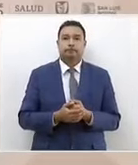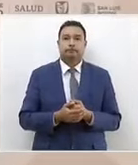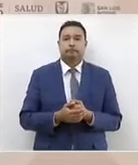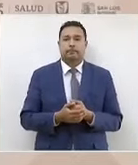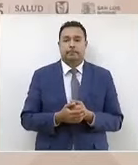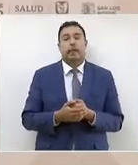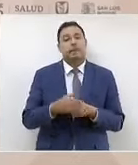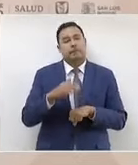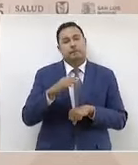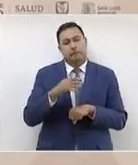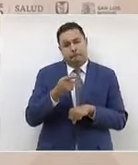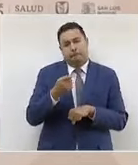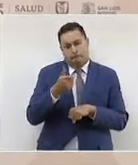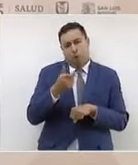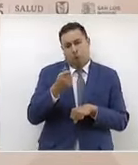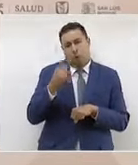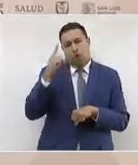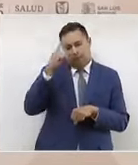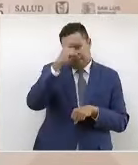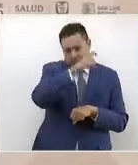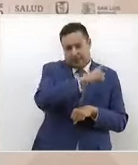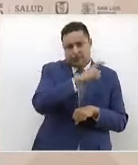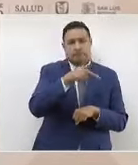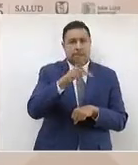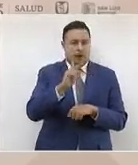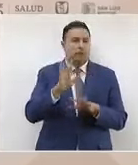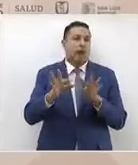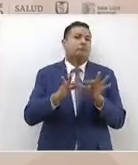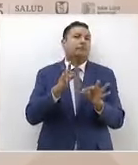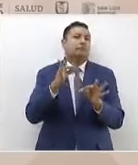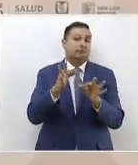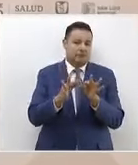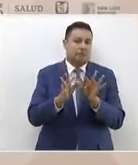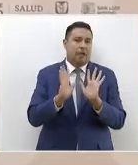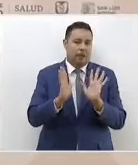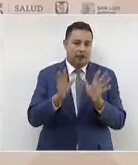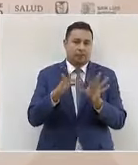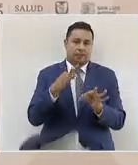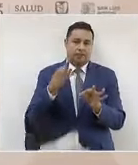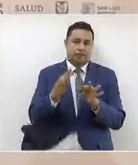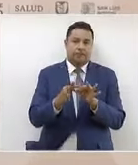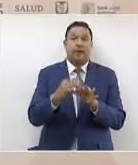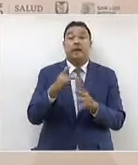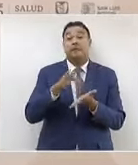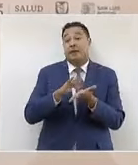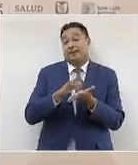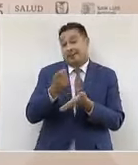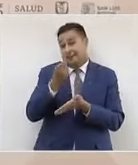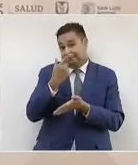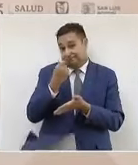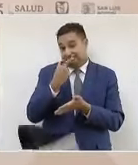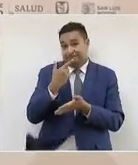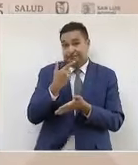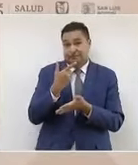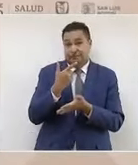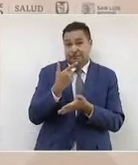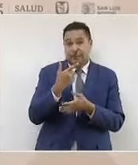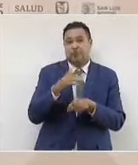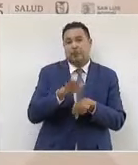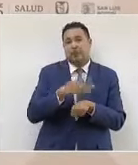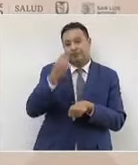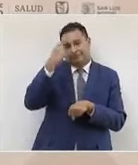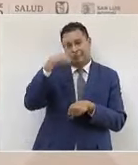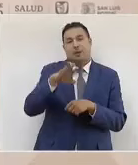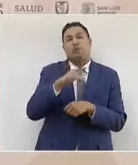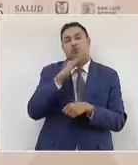nos costó un poco de trabajo, pero ya lo resolvimos, el abasto de medicamentos, por los intereses que